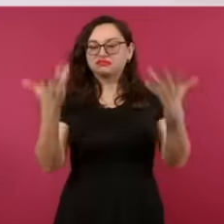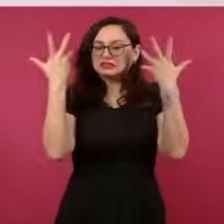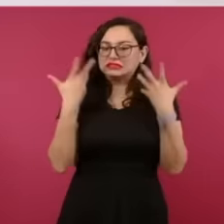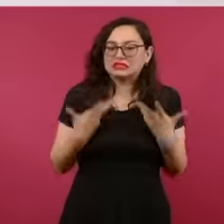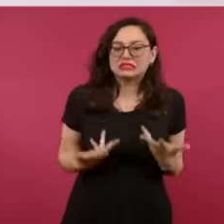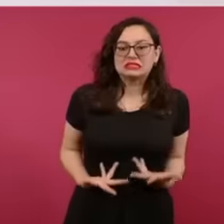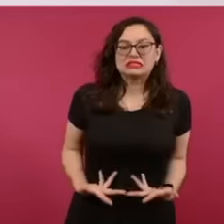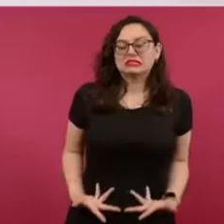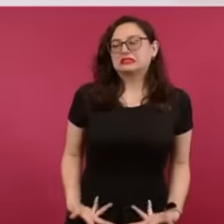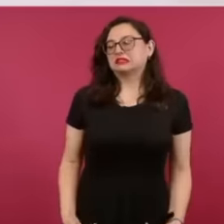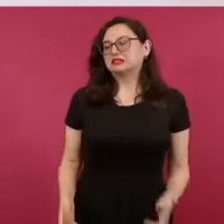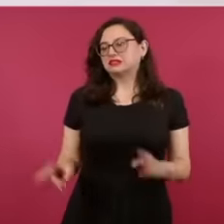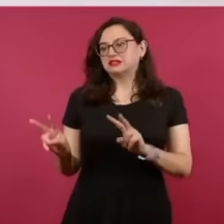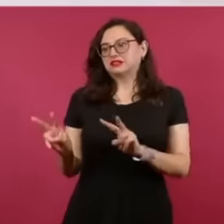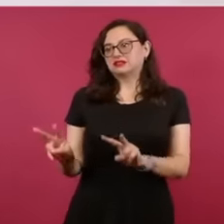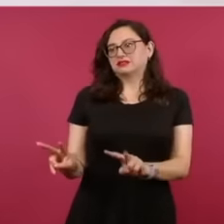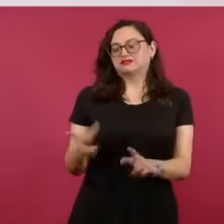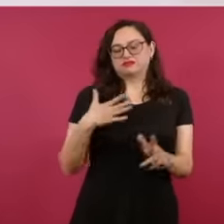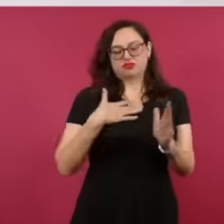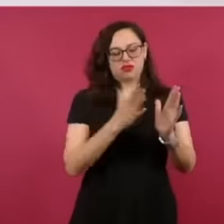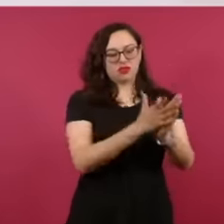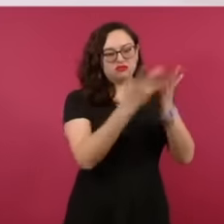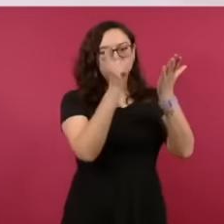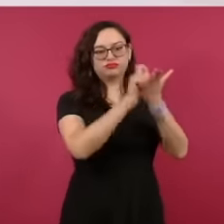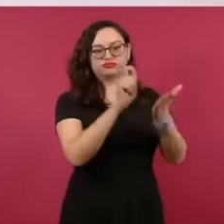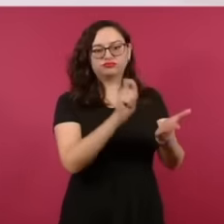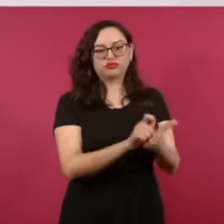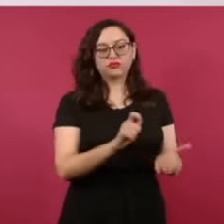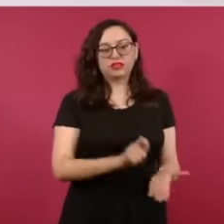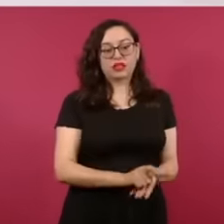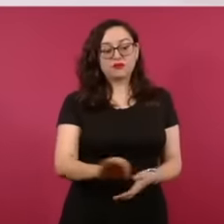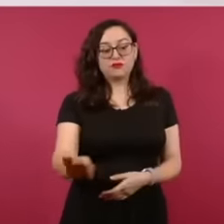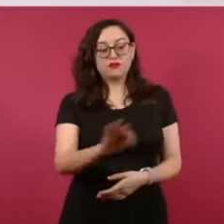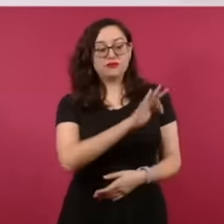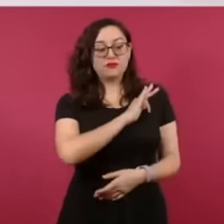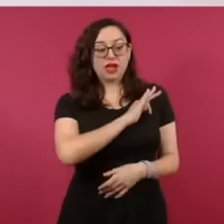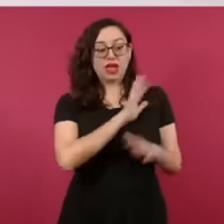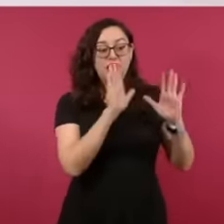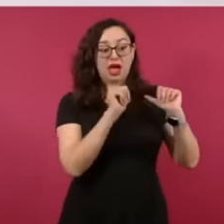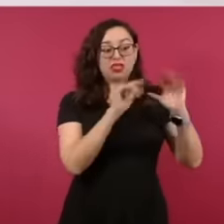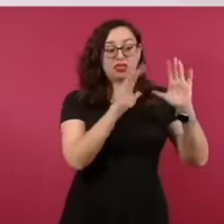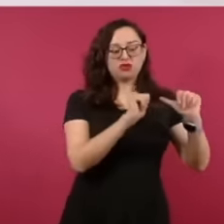no se desaniman tan fácilmente, pero si hay sectores de clase media,